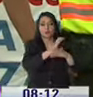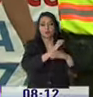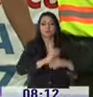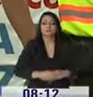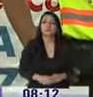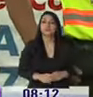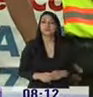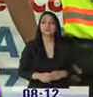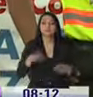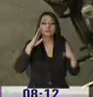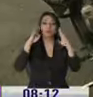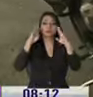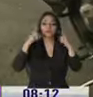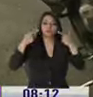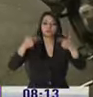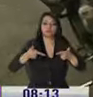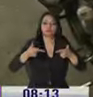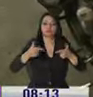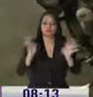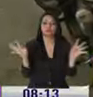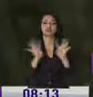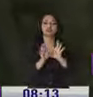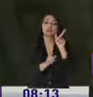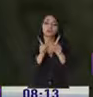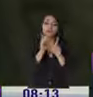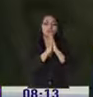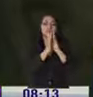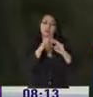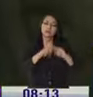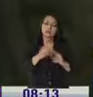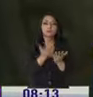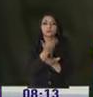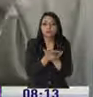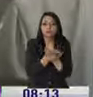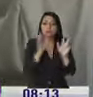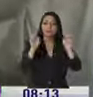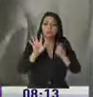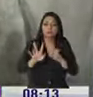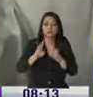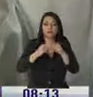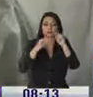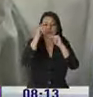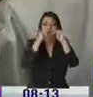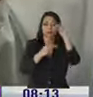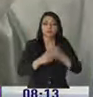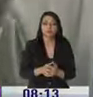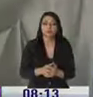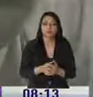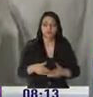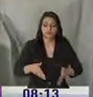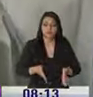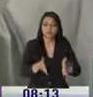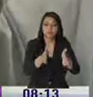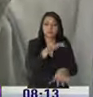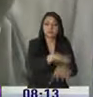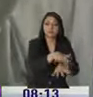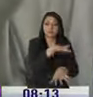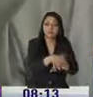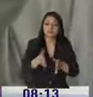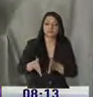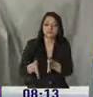por la policía, los moradores solicitaron se revisen sus propuestas sobre el proyecto. La salida a la Machala, la salida a la Rumiurco,